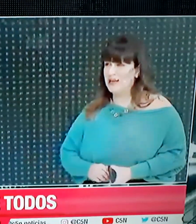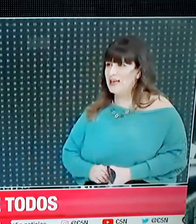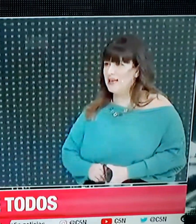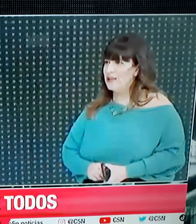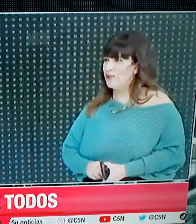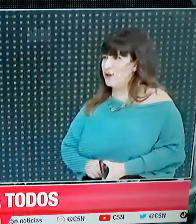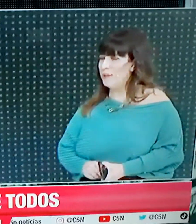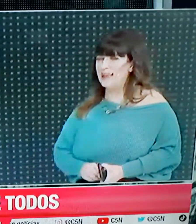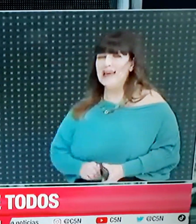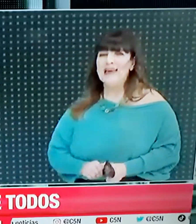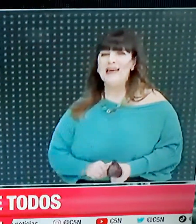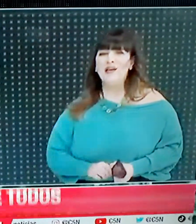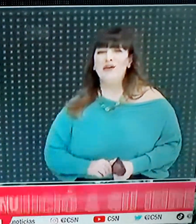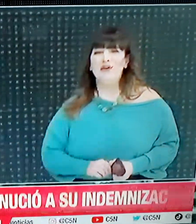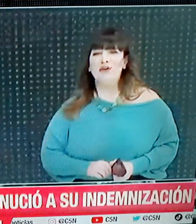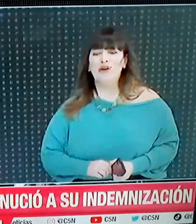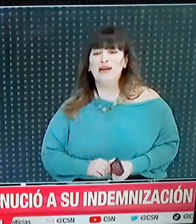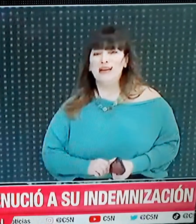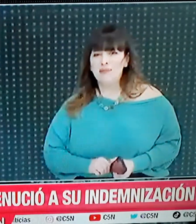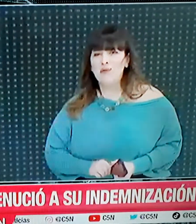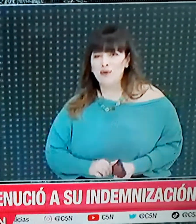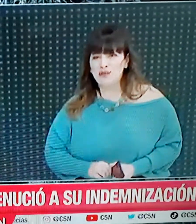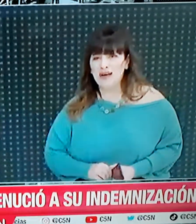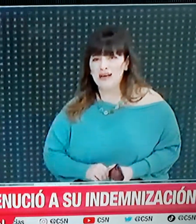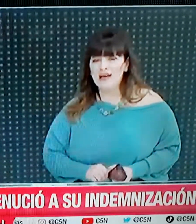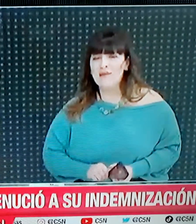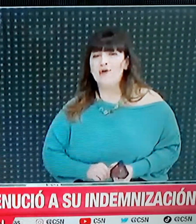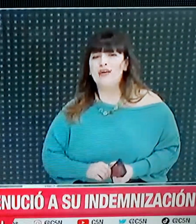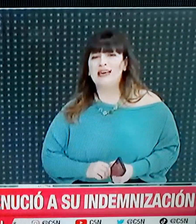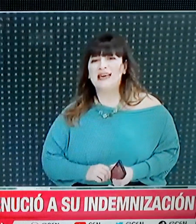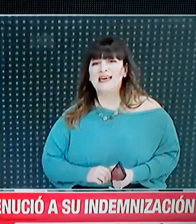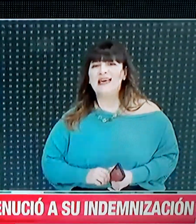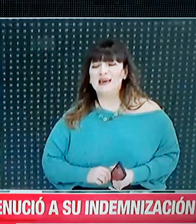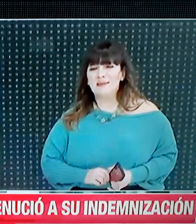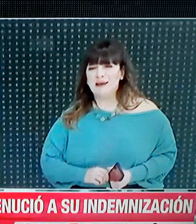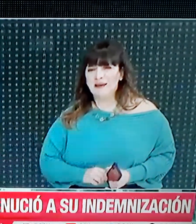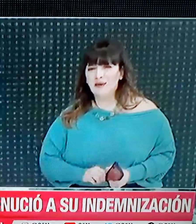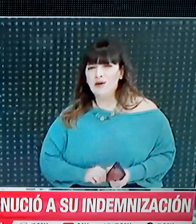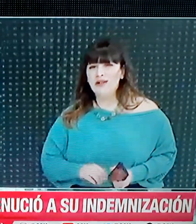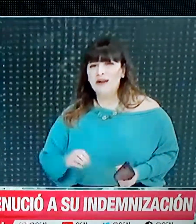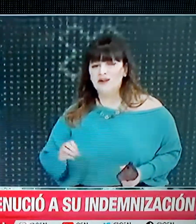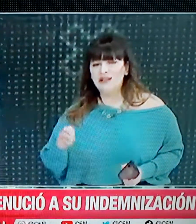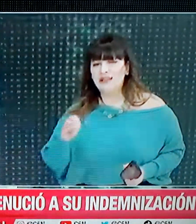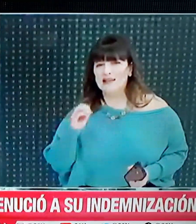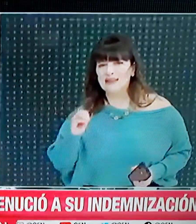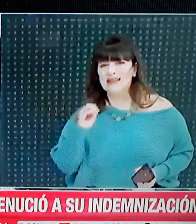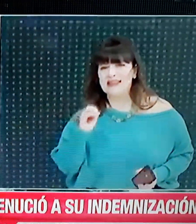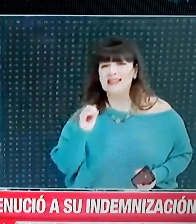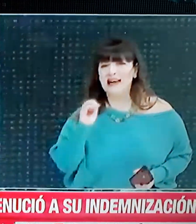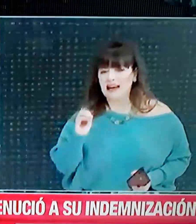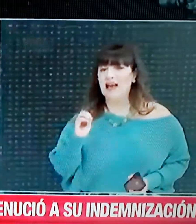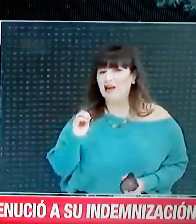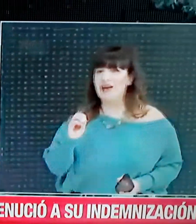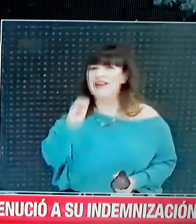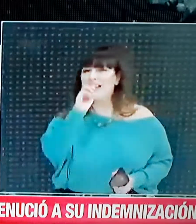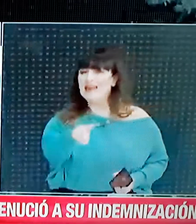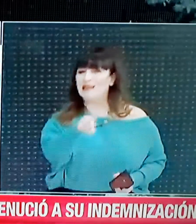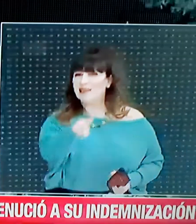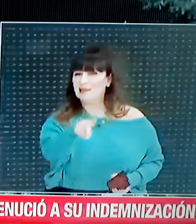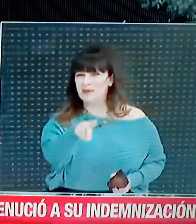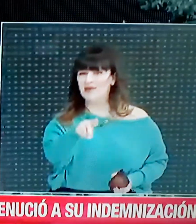pasar esto de expert? Y lo queremos mostrar porque Eve, una de las cosas que también tenía claro es